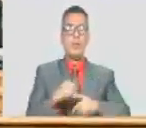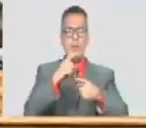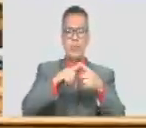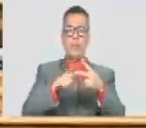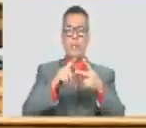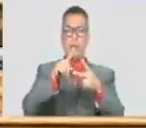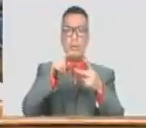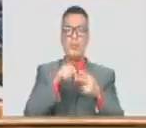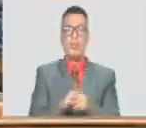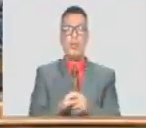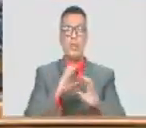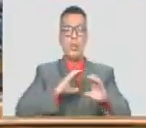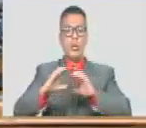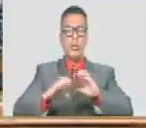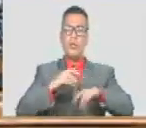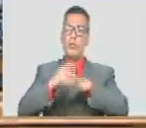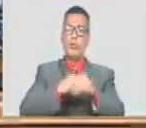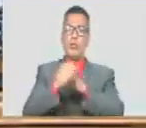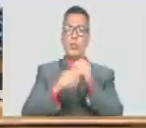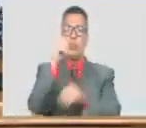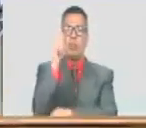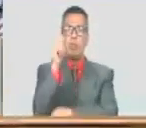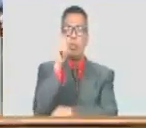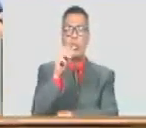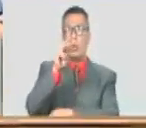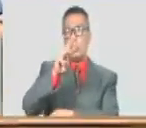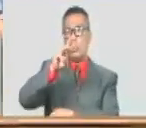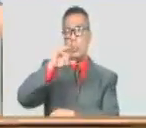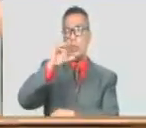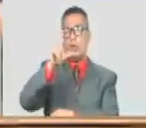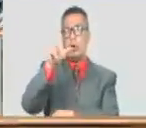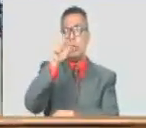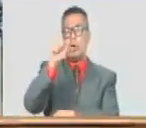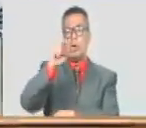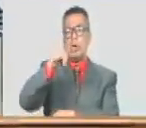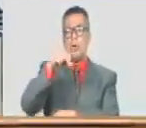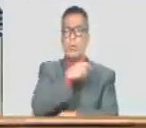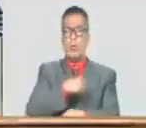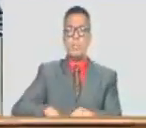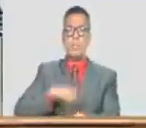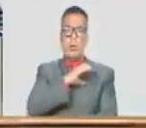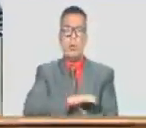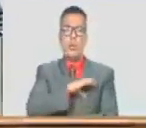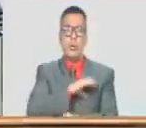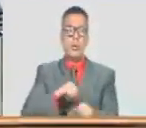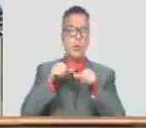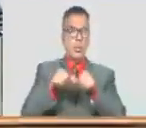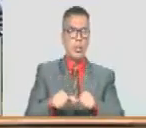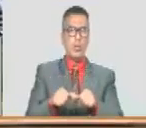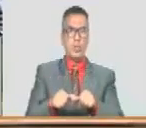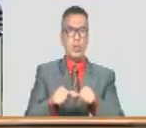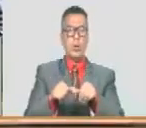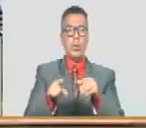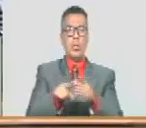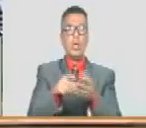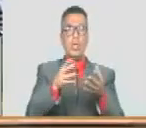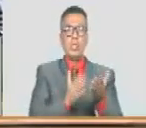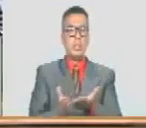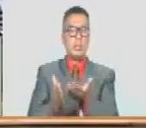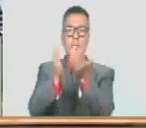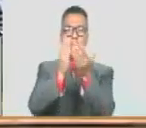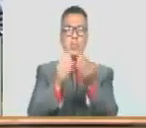siguiente. Comunicación suscrita por el diputado William Rafael Gil Calderón, presidente de la Comisión Permanente de Administración y Servicios,